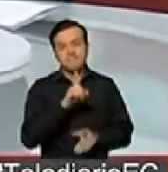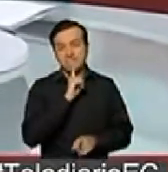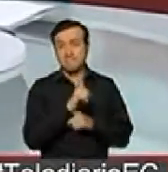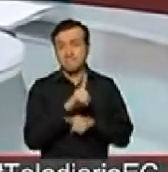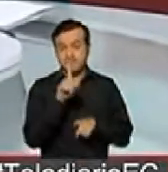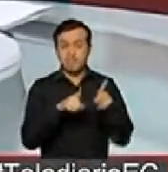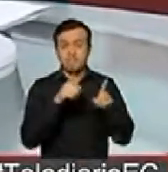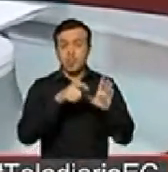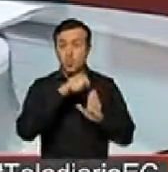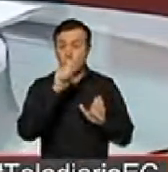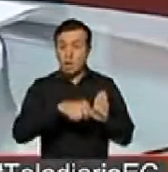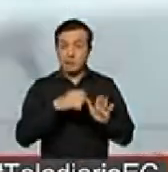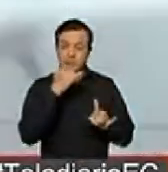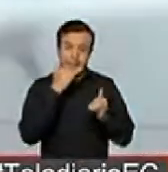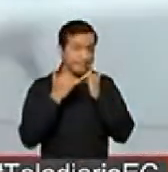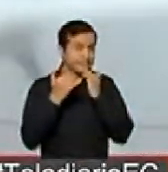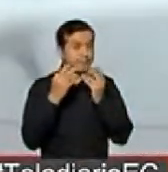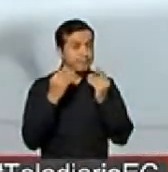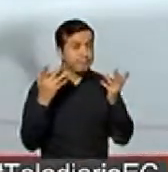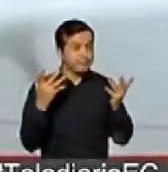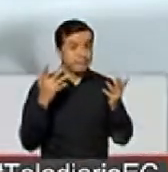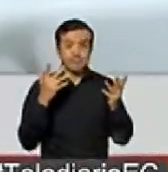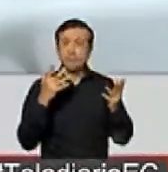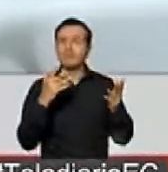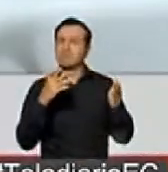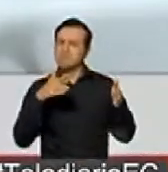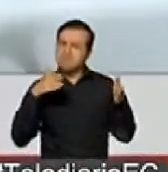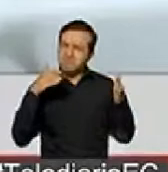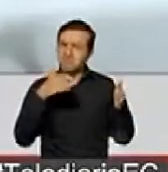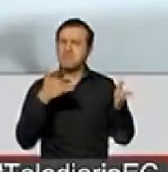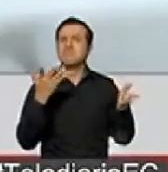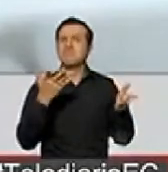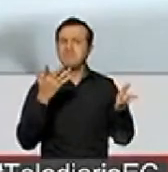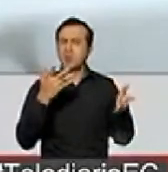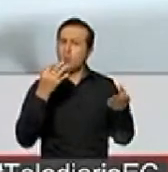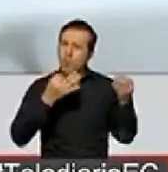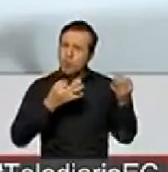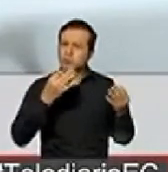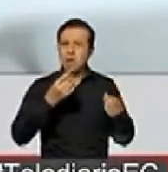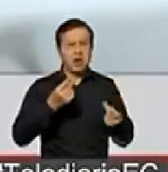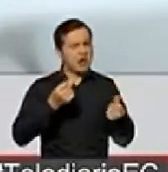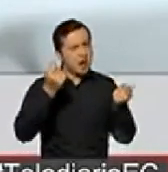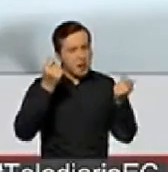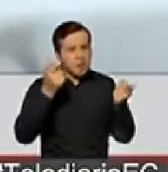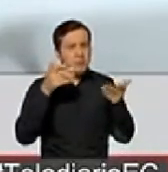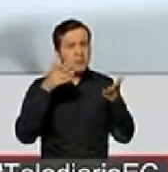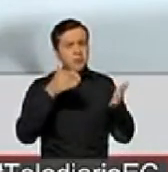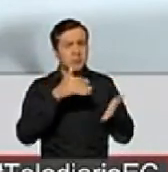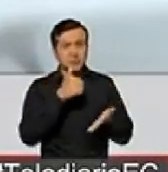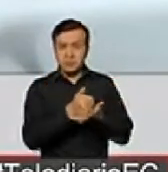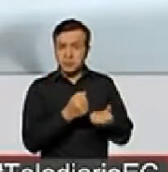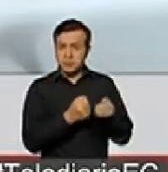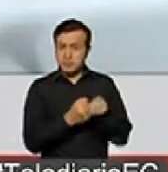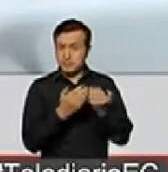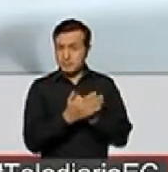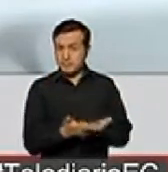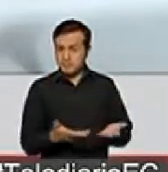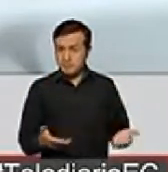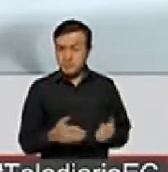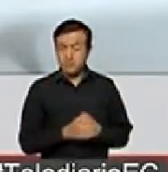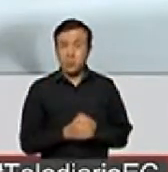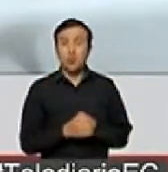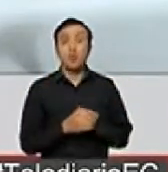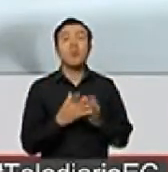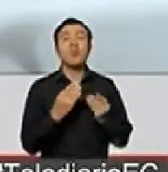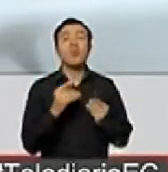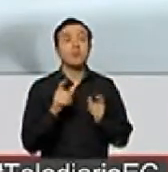quejas de los operadores de justicia y creo que a eso tenemos que apuntar, a que exista una justicia rápida en este tipo de casos, porque mucha